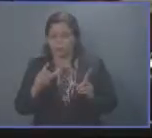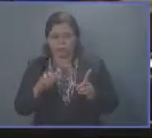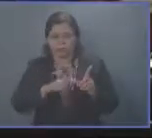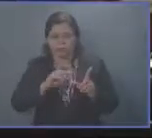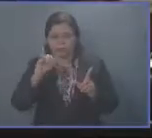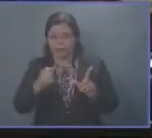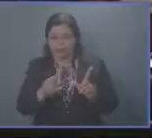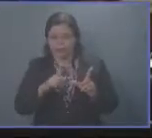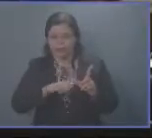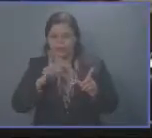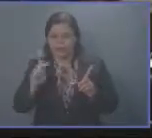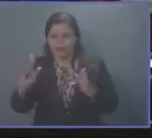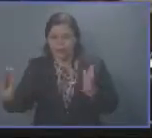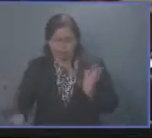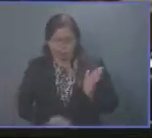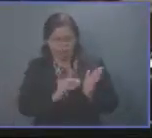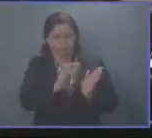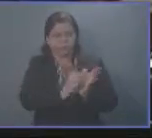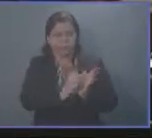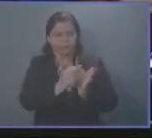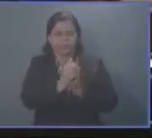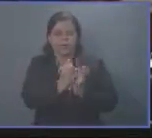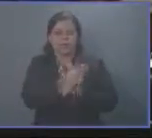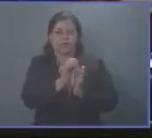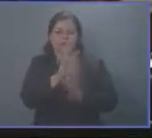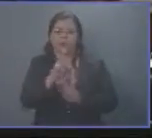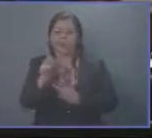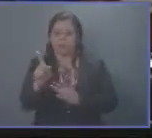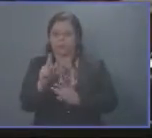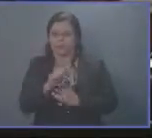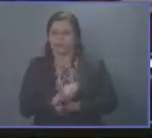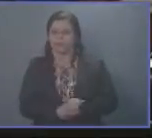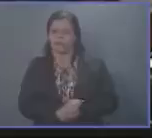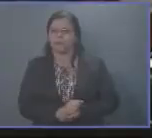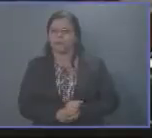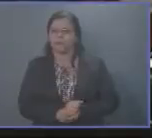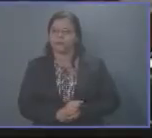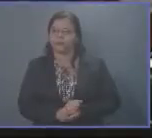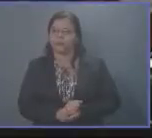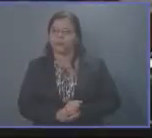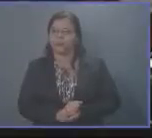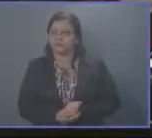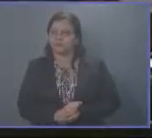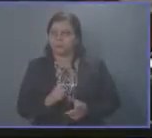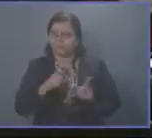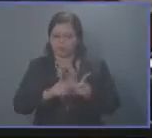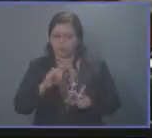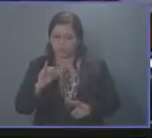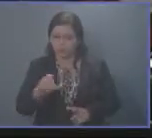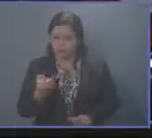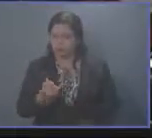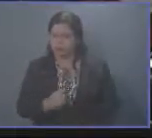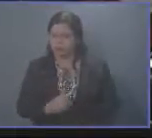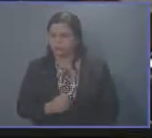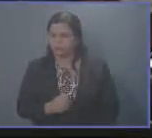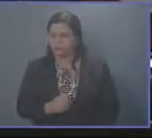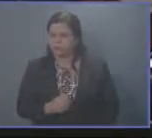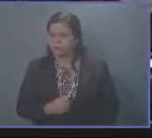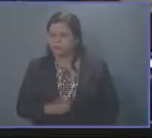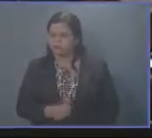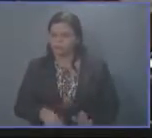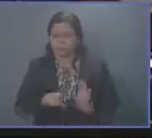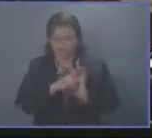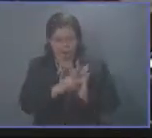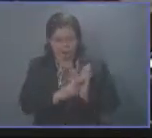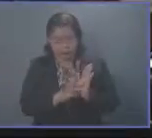K al artículo 41 de la siguiente manera. Literal J. Registrar